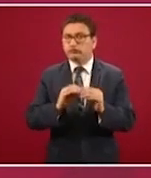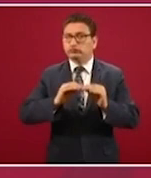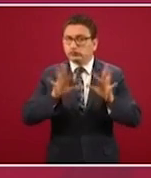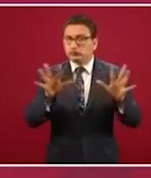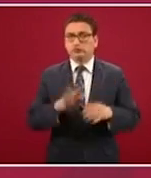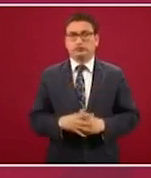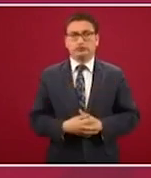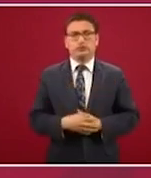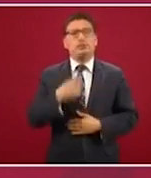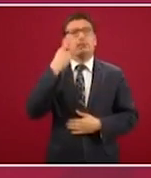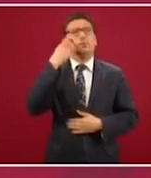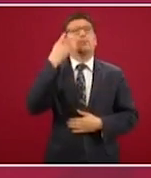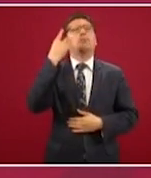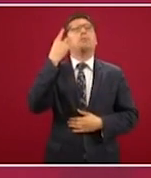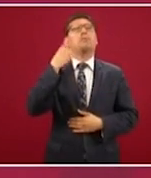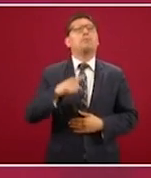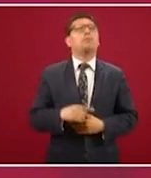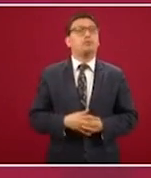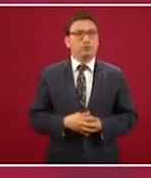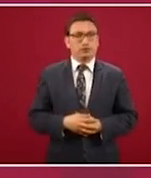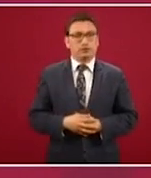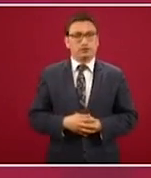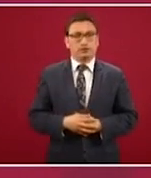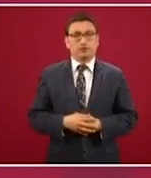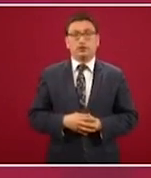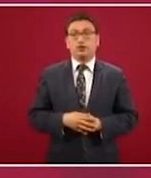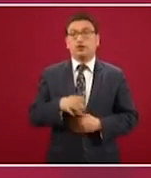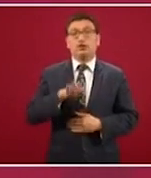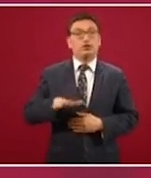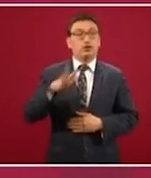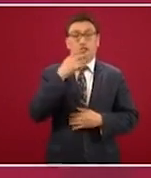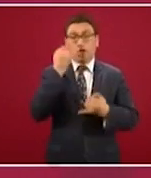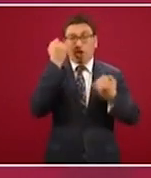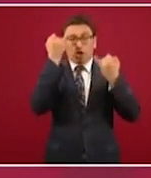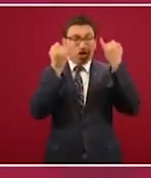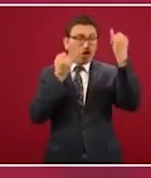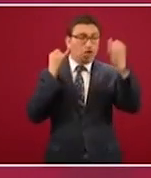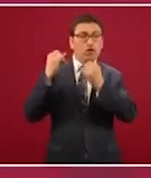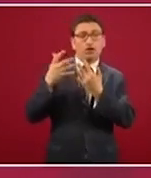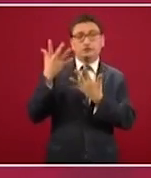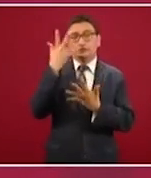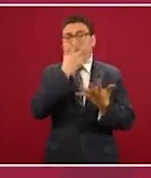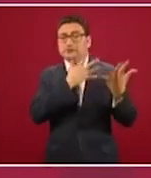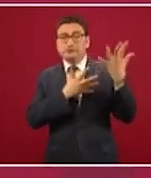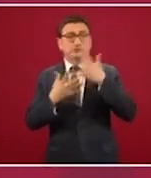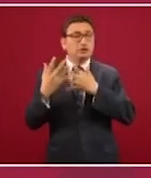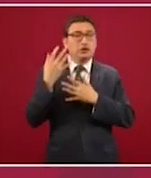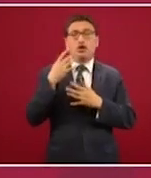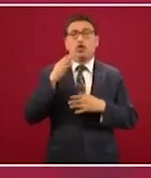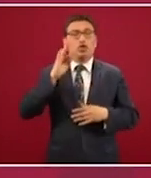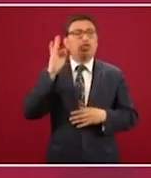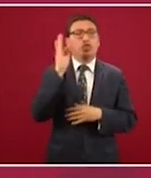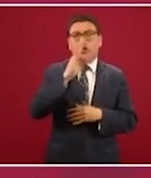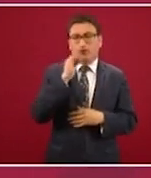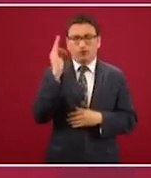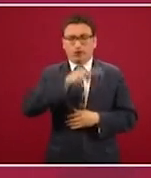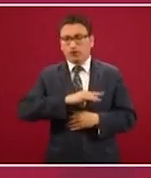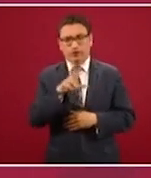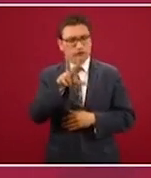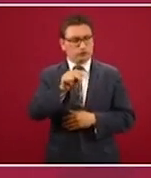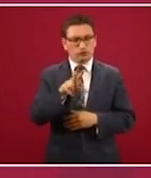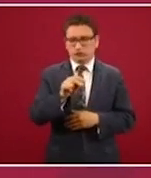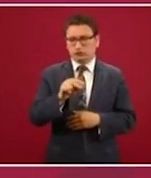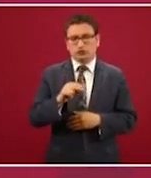para que no haya distorsiones, que la gente